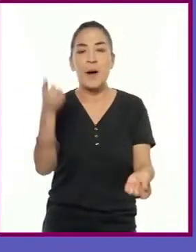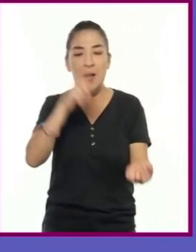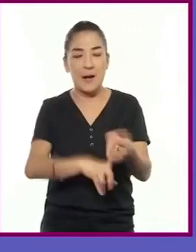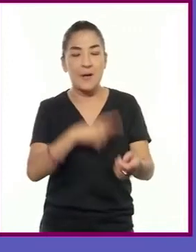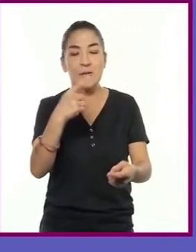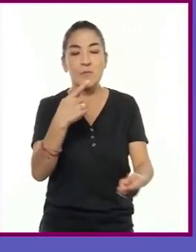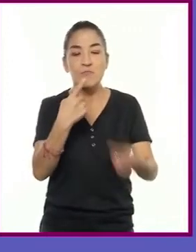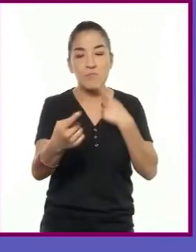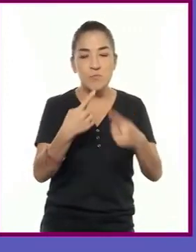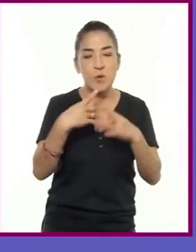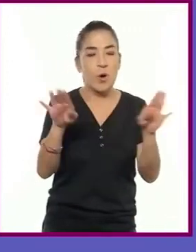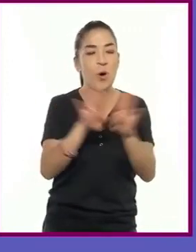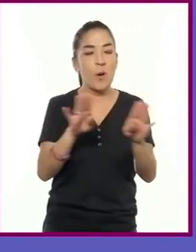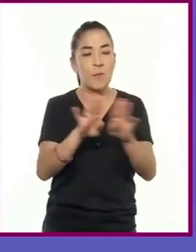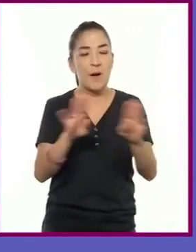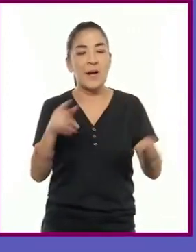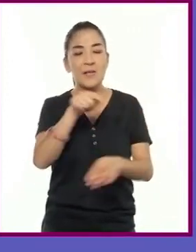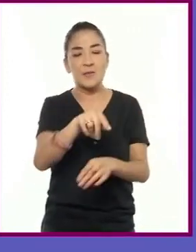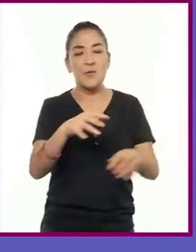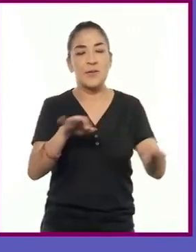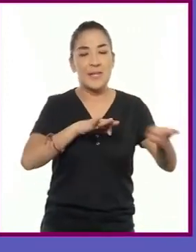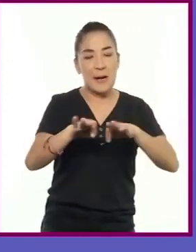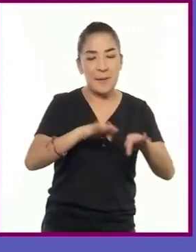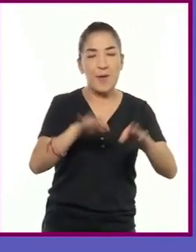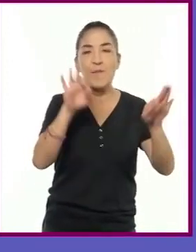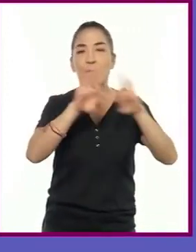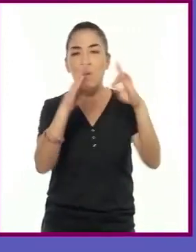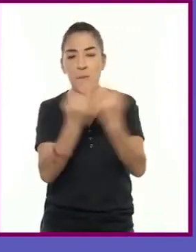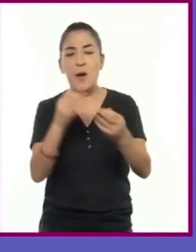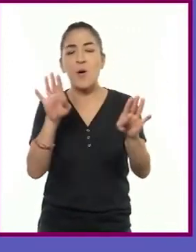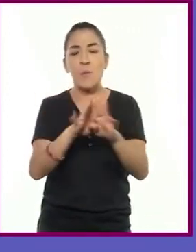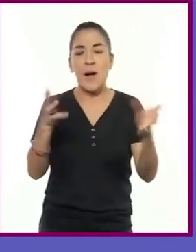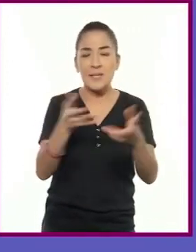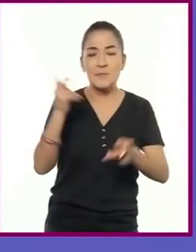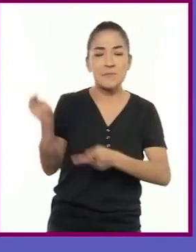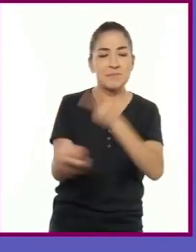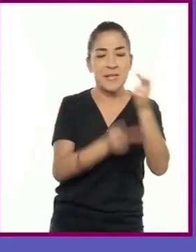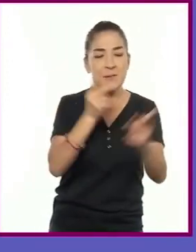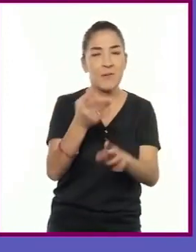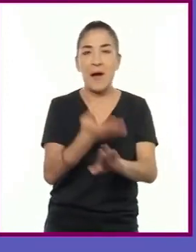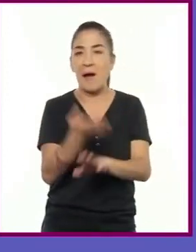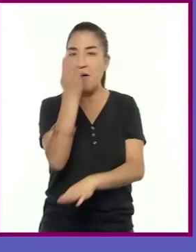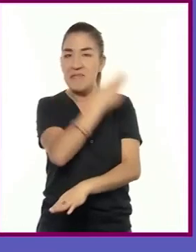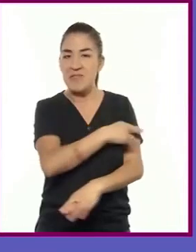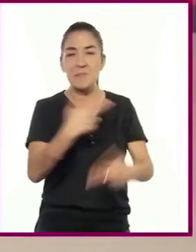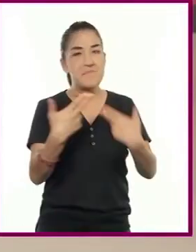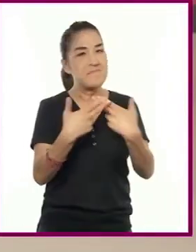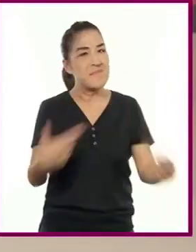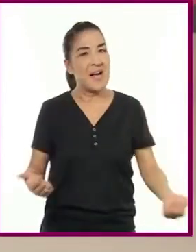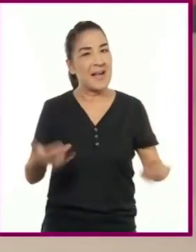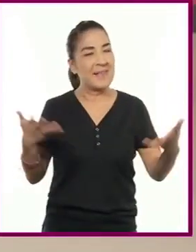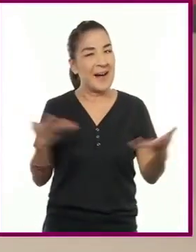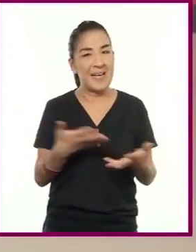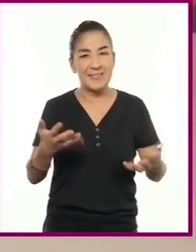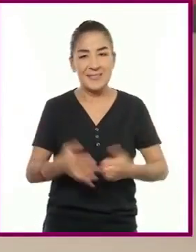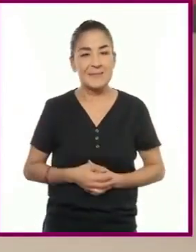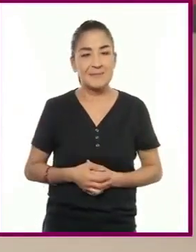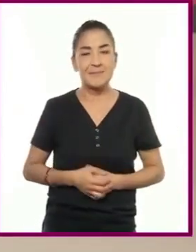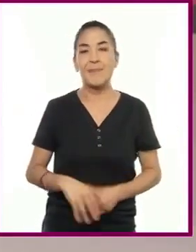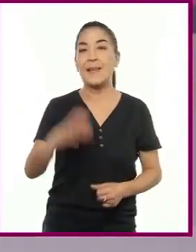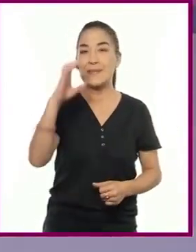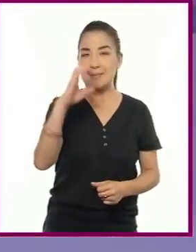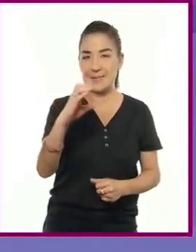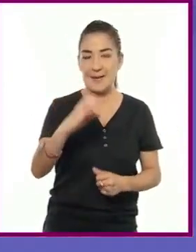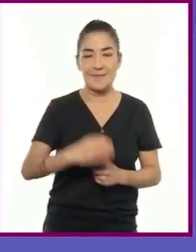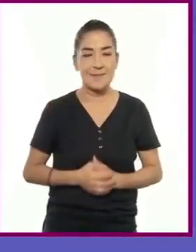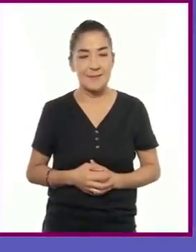comentó sus métodos de trabajo y cómo hizo preguntas que antes nadie hacía. Inciso C.